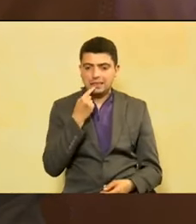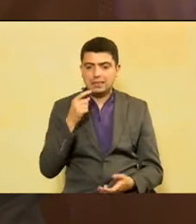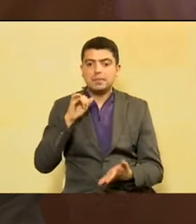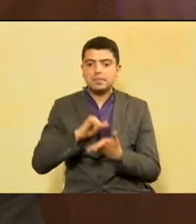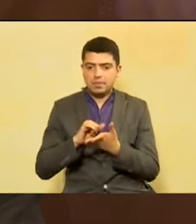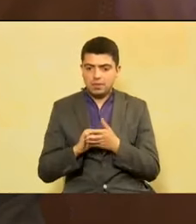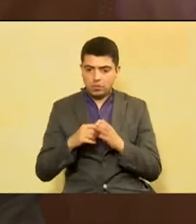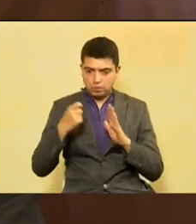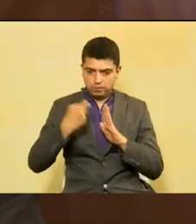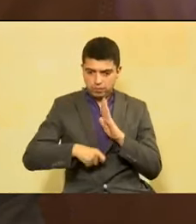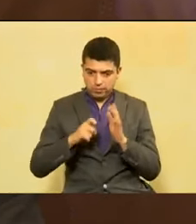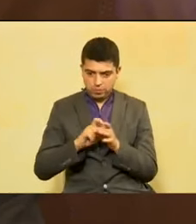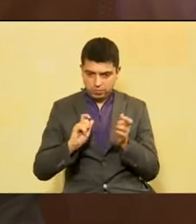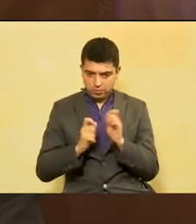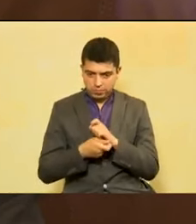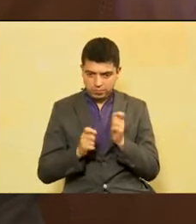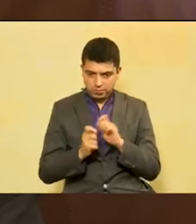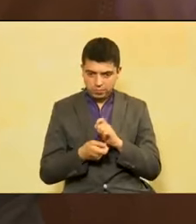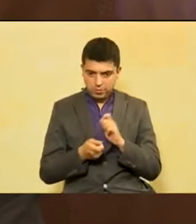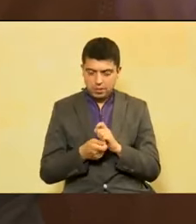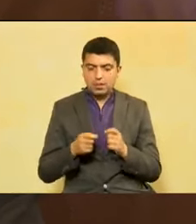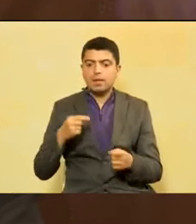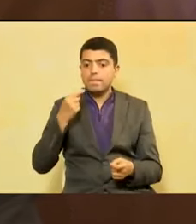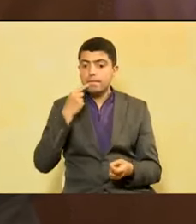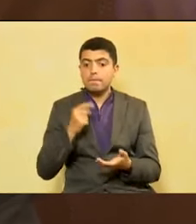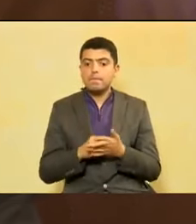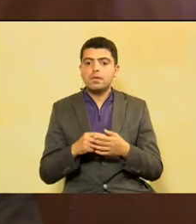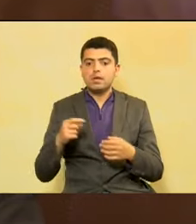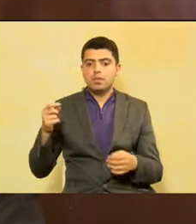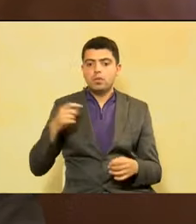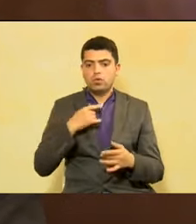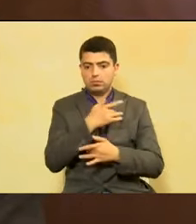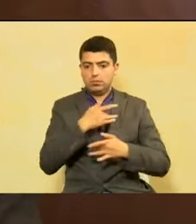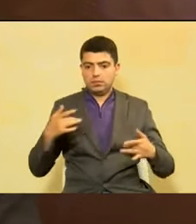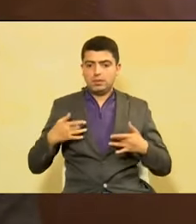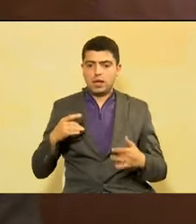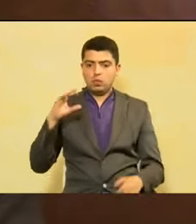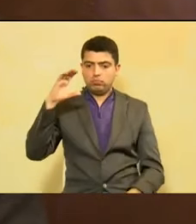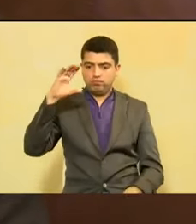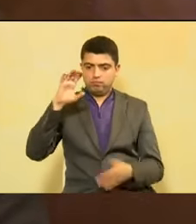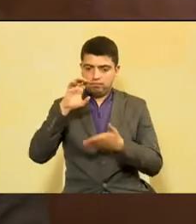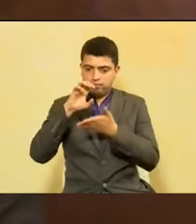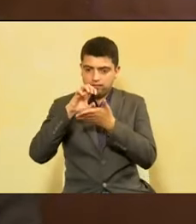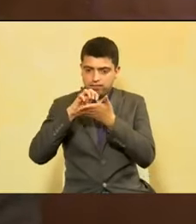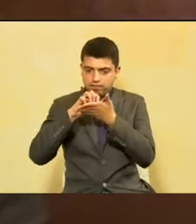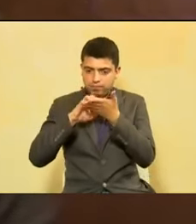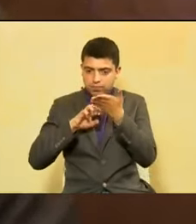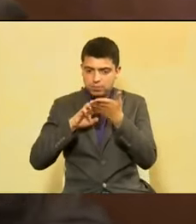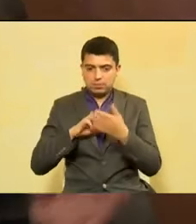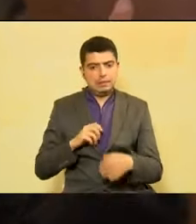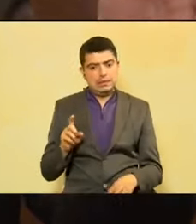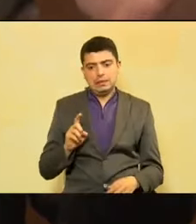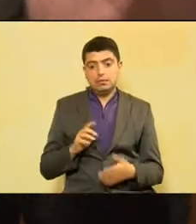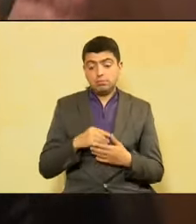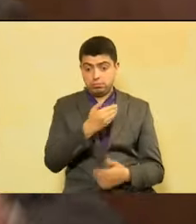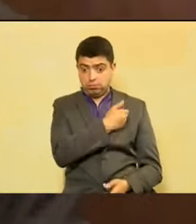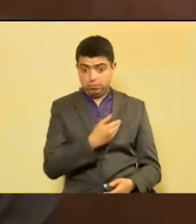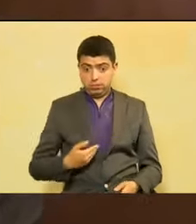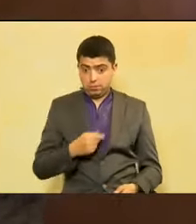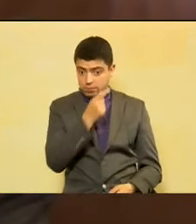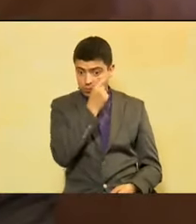reajuste a el descuento en la salud que le hacen a los pensionados en Colombia Yo creo que si el presidente lo